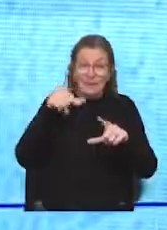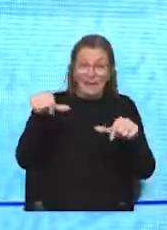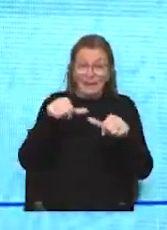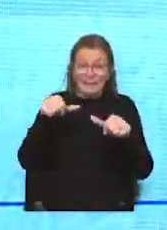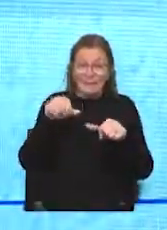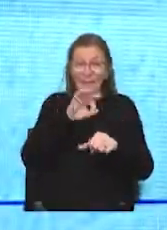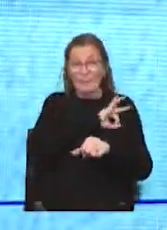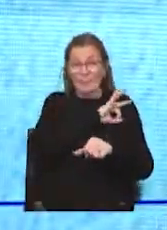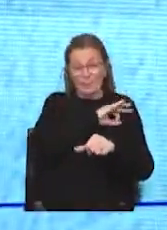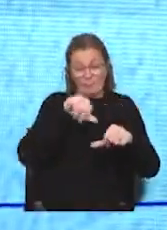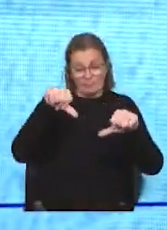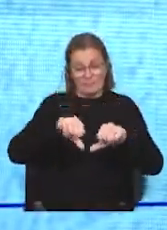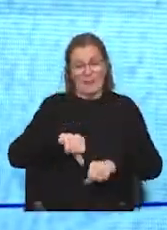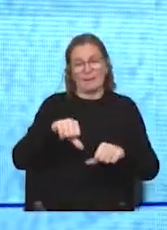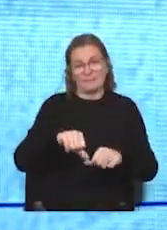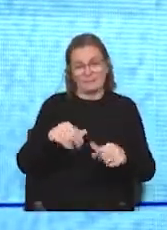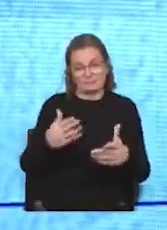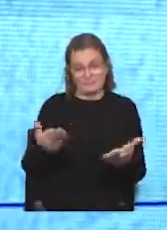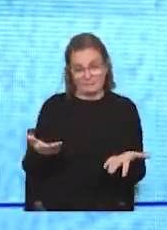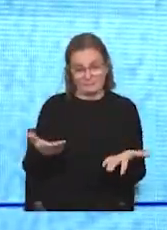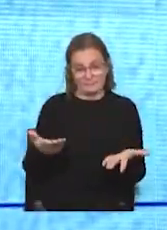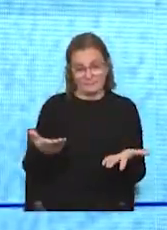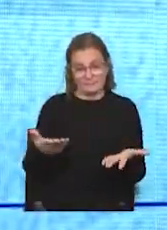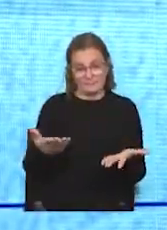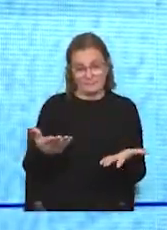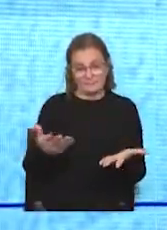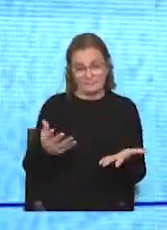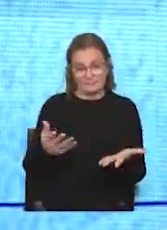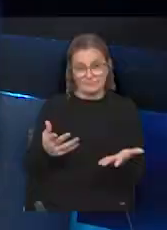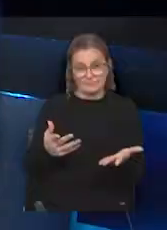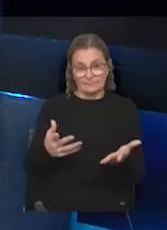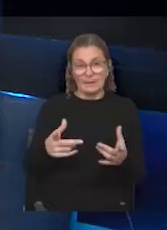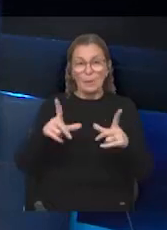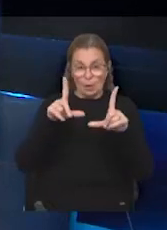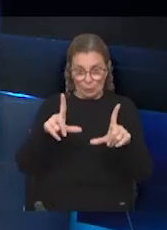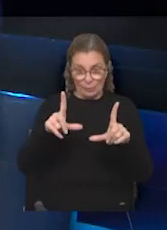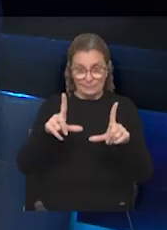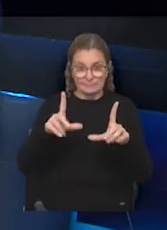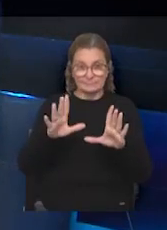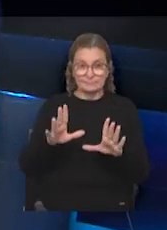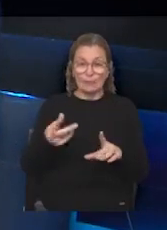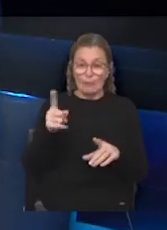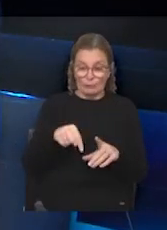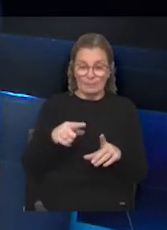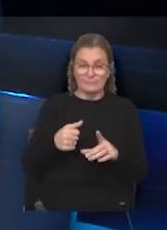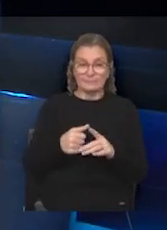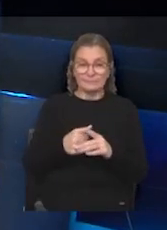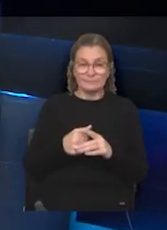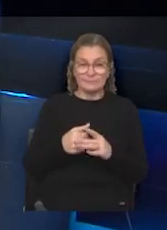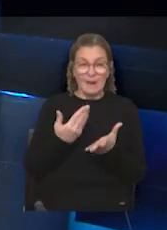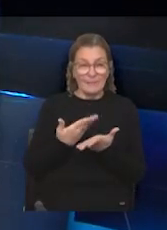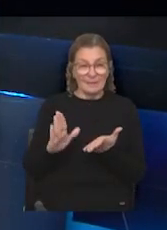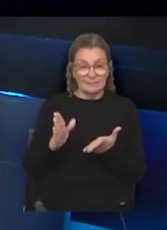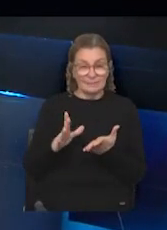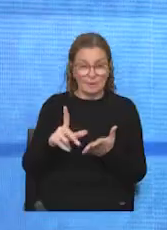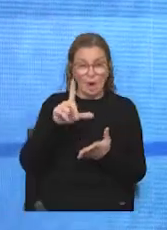pis andemos como arrastrando no Ah bueno Yo no Endo y ahora sí logo vol porque aparte otra cosa es un